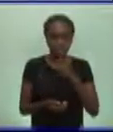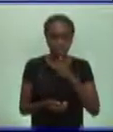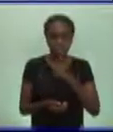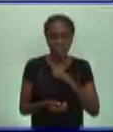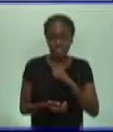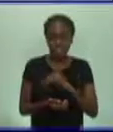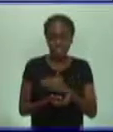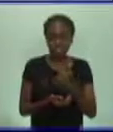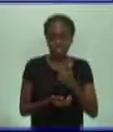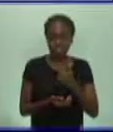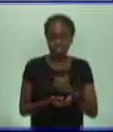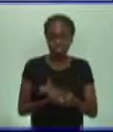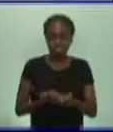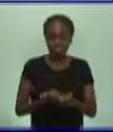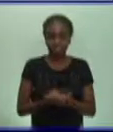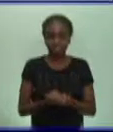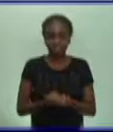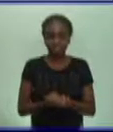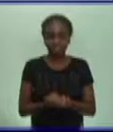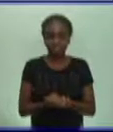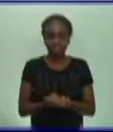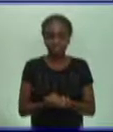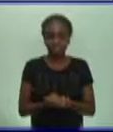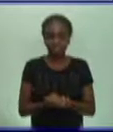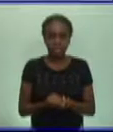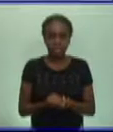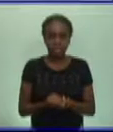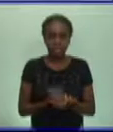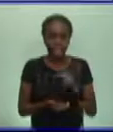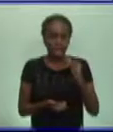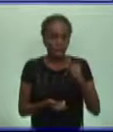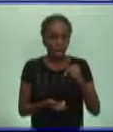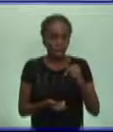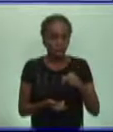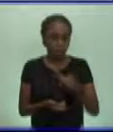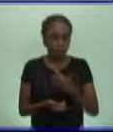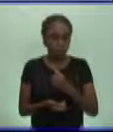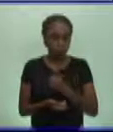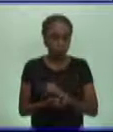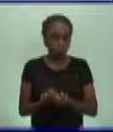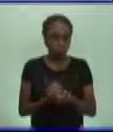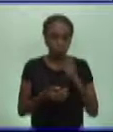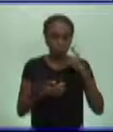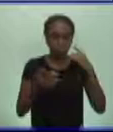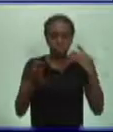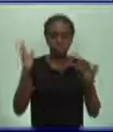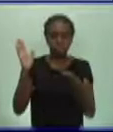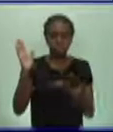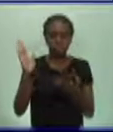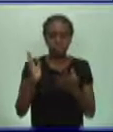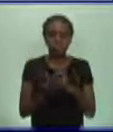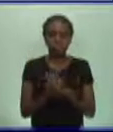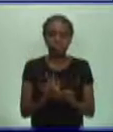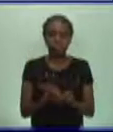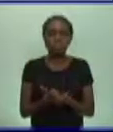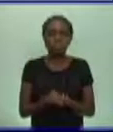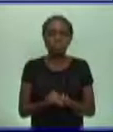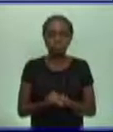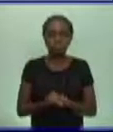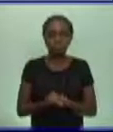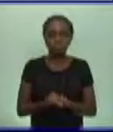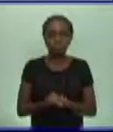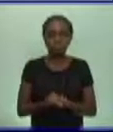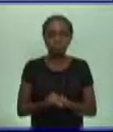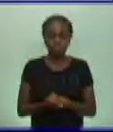¿verdad? Bueno, y ahora, ¿qué les parece si escribe una